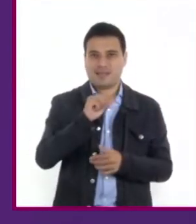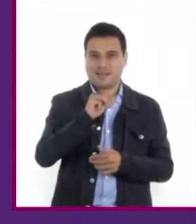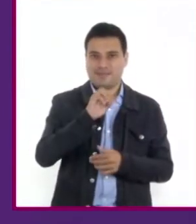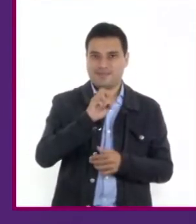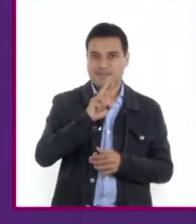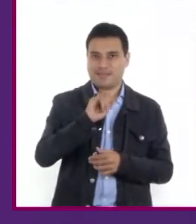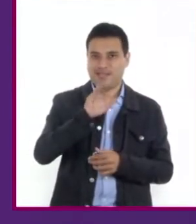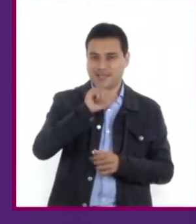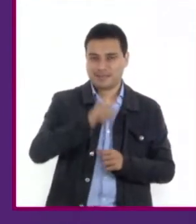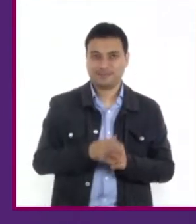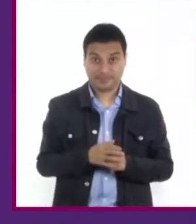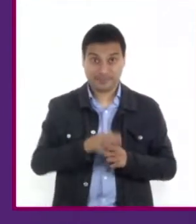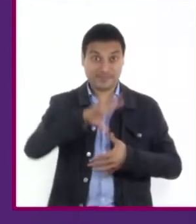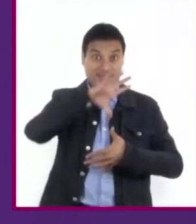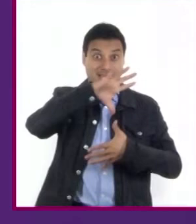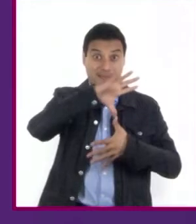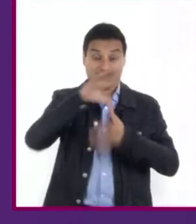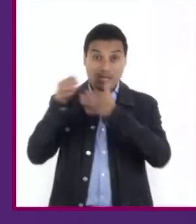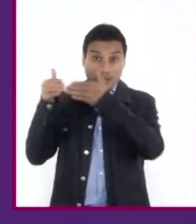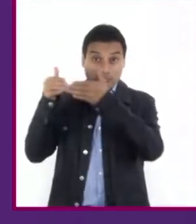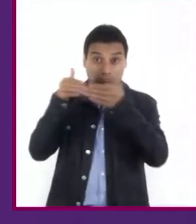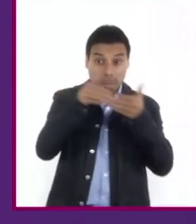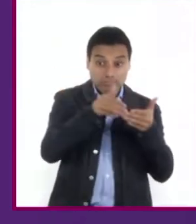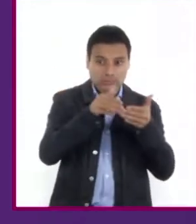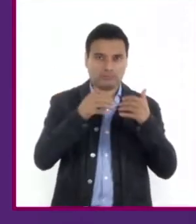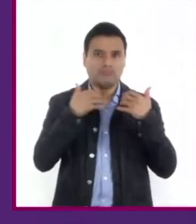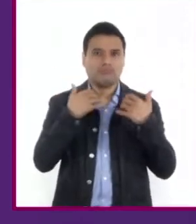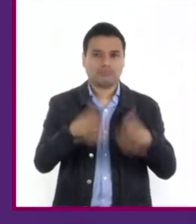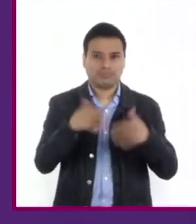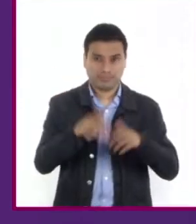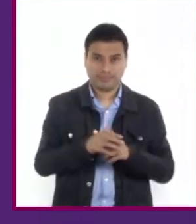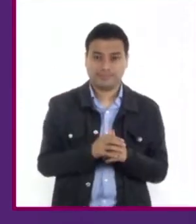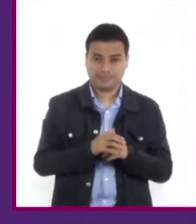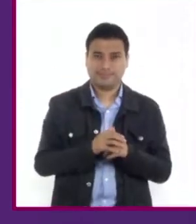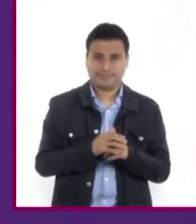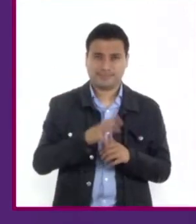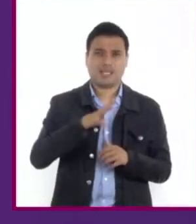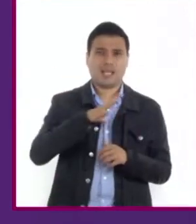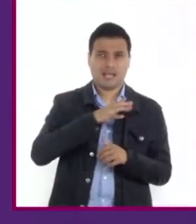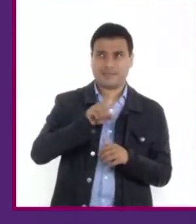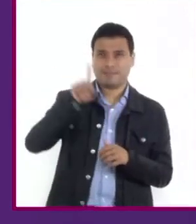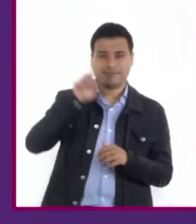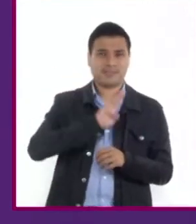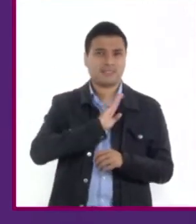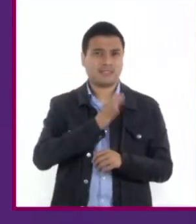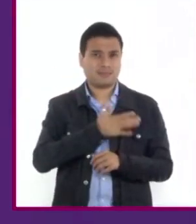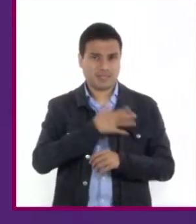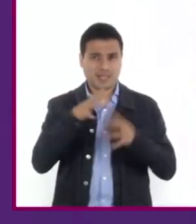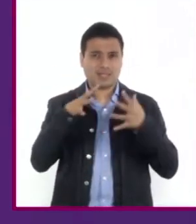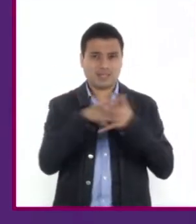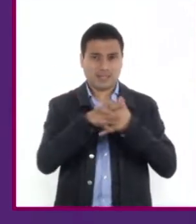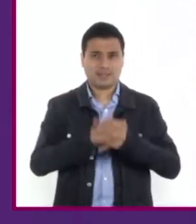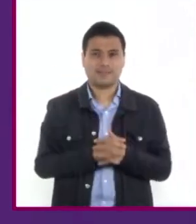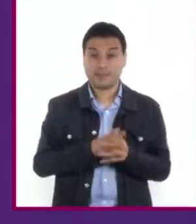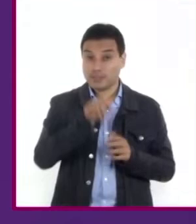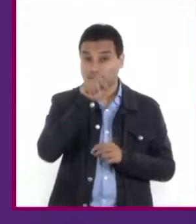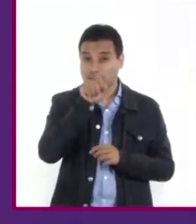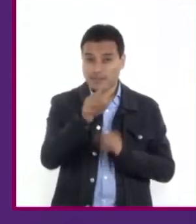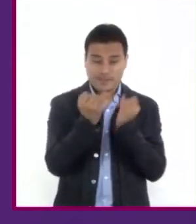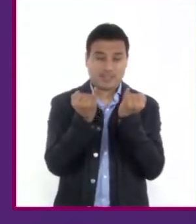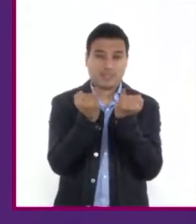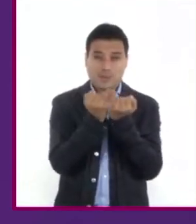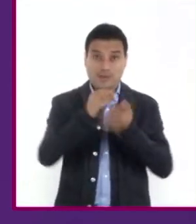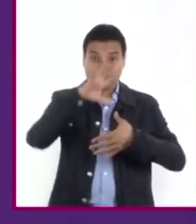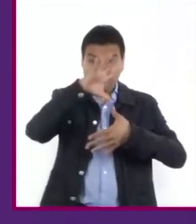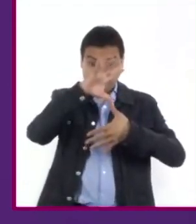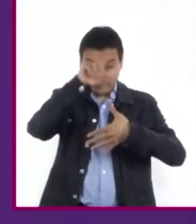continente americano se contextualizó en un ambiente de guerra, tanto para España como para Mesoamérica.